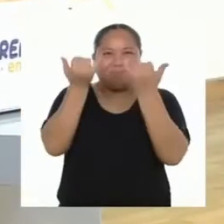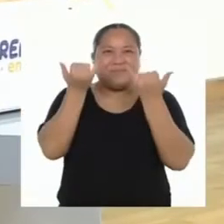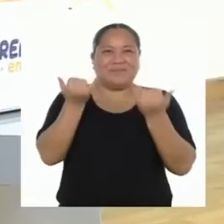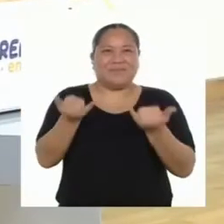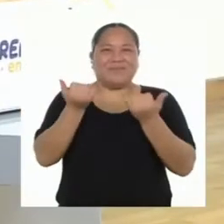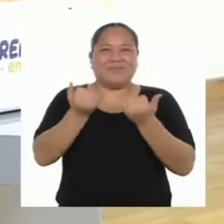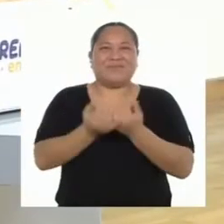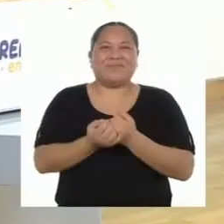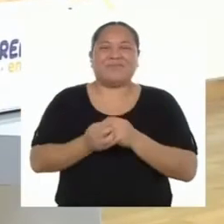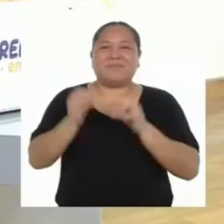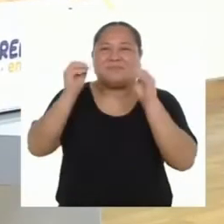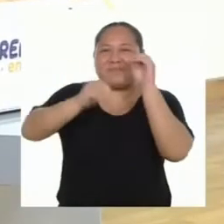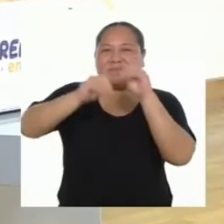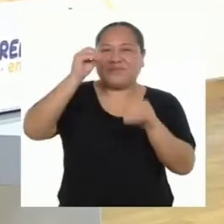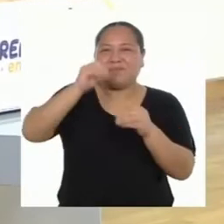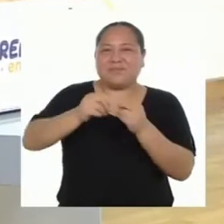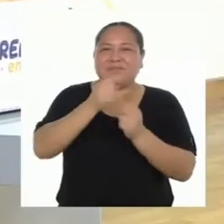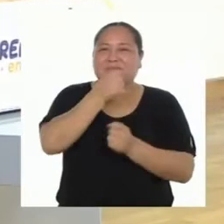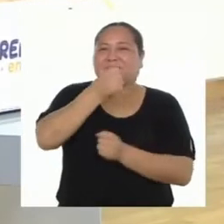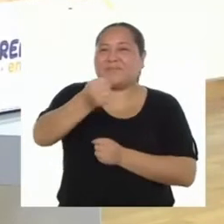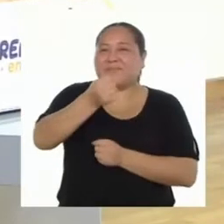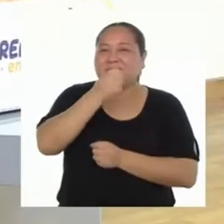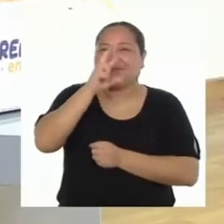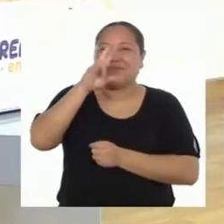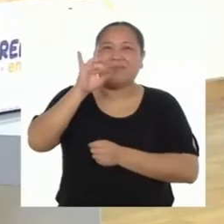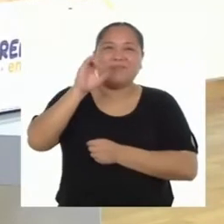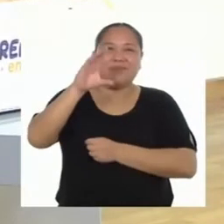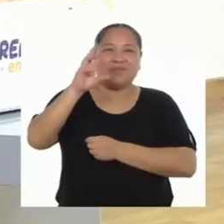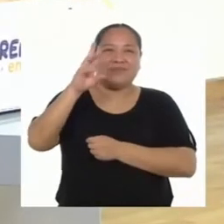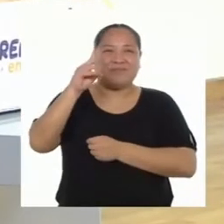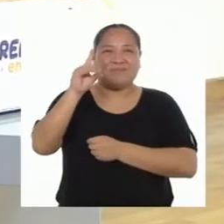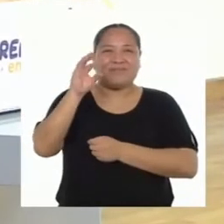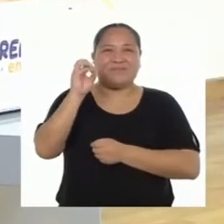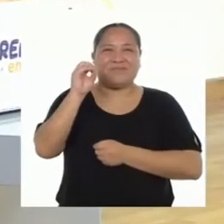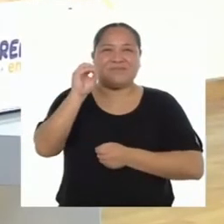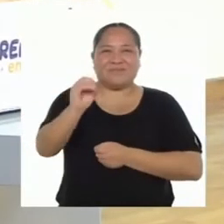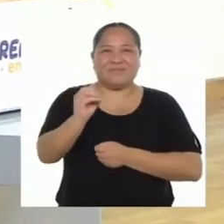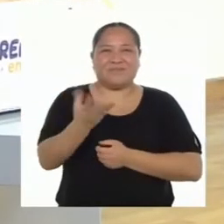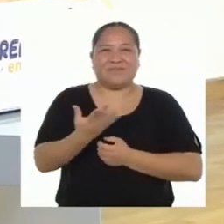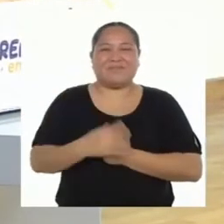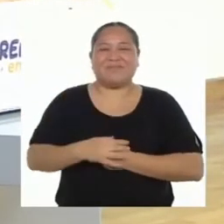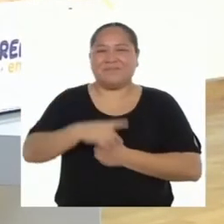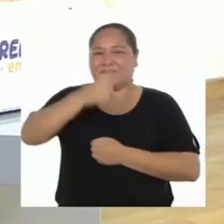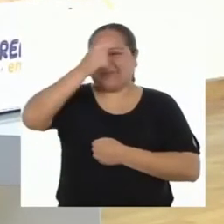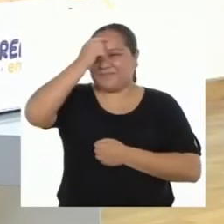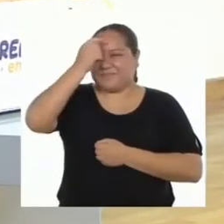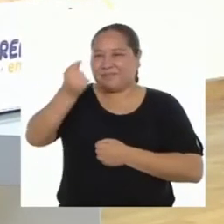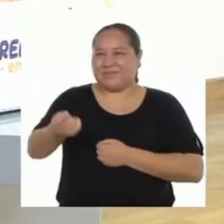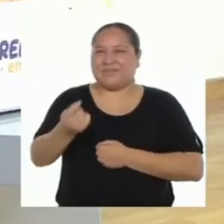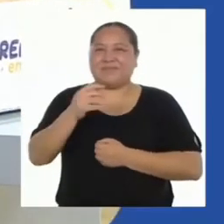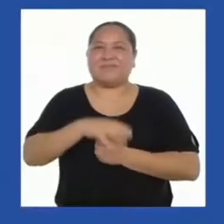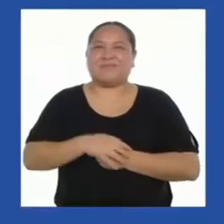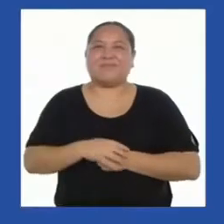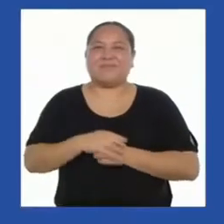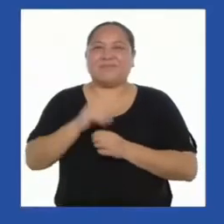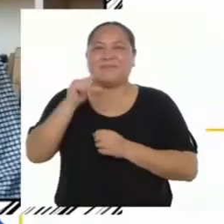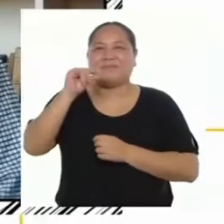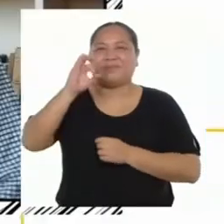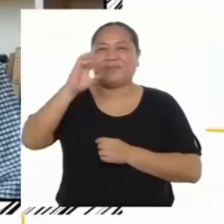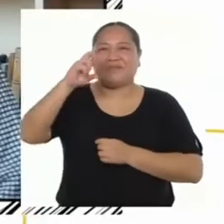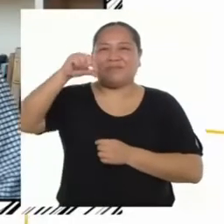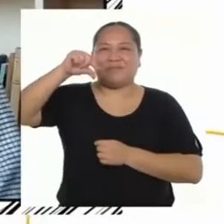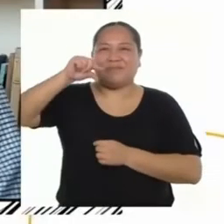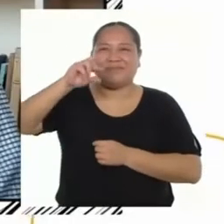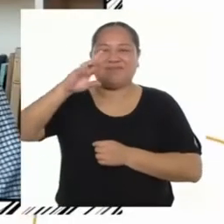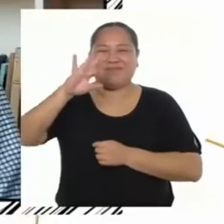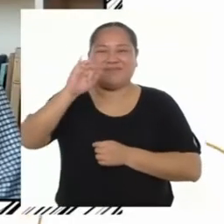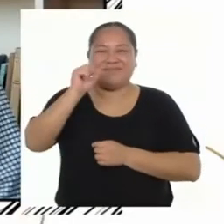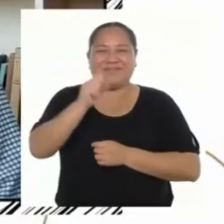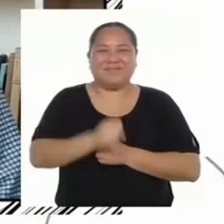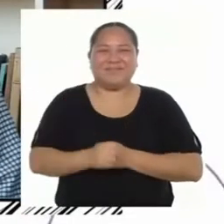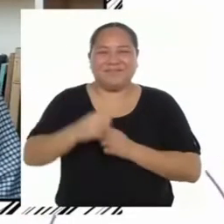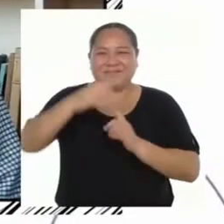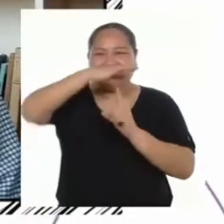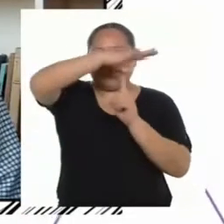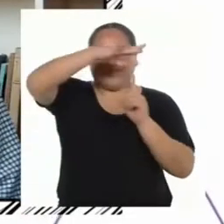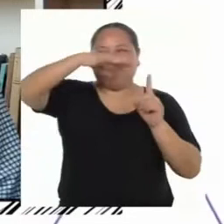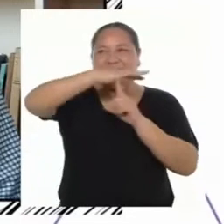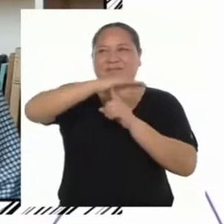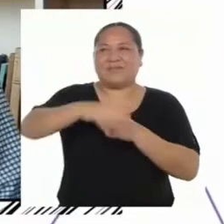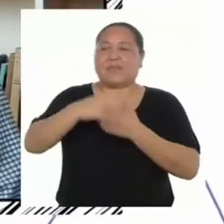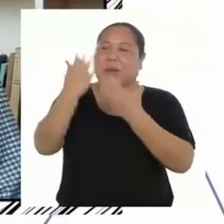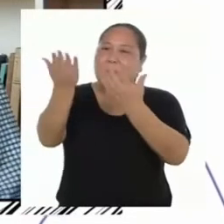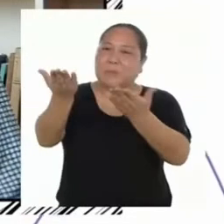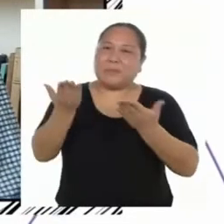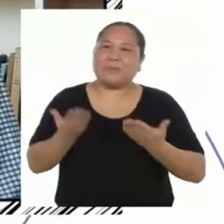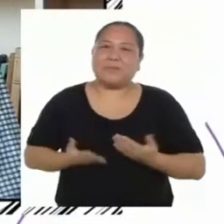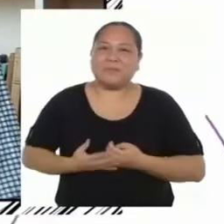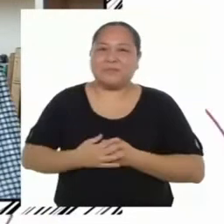Ahora pasemos a entrevistar a Ricardo Boll, distinguido especialista en geografía y medio ambiente. Hola Rodrigo,